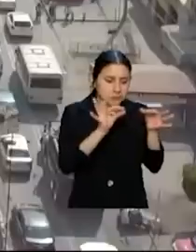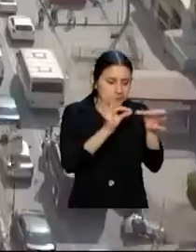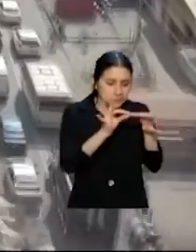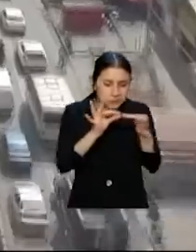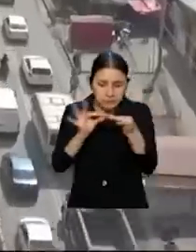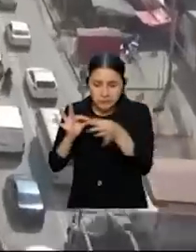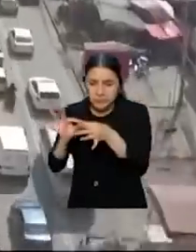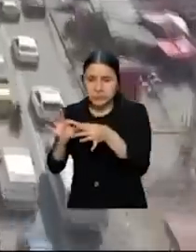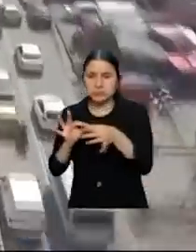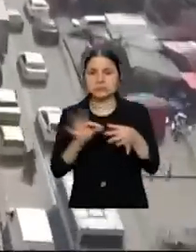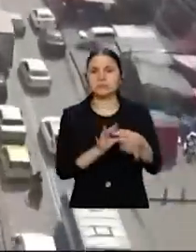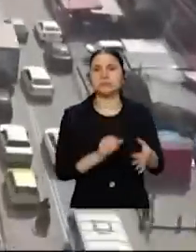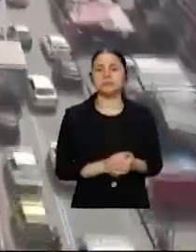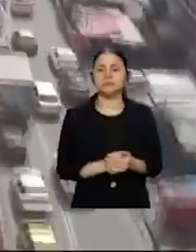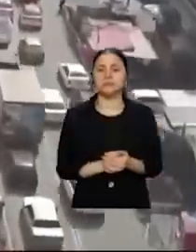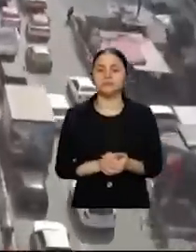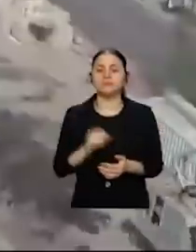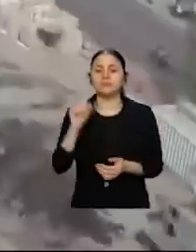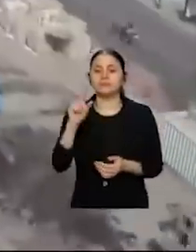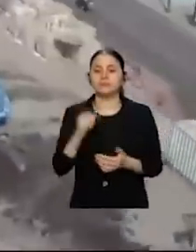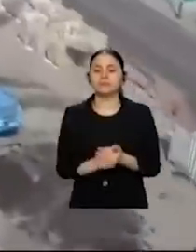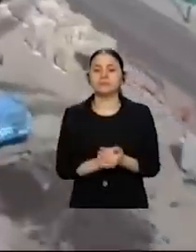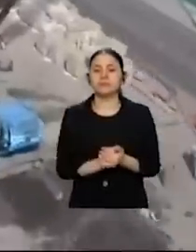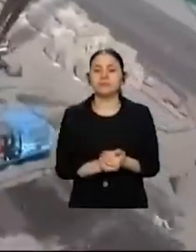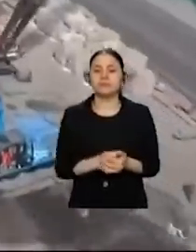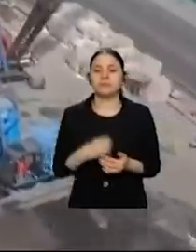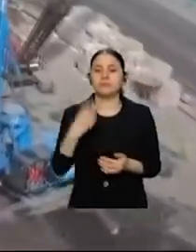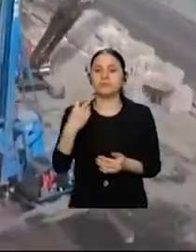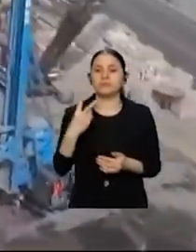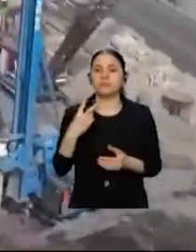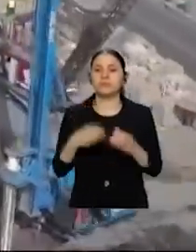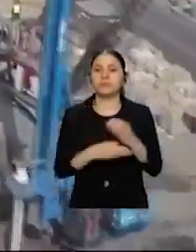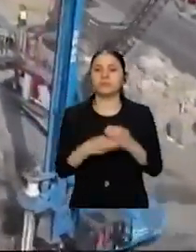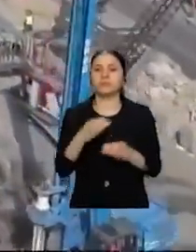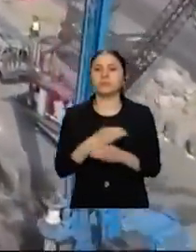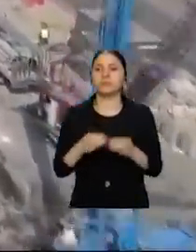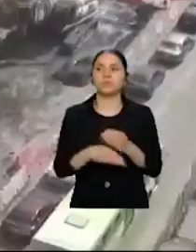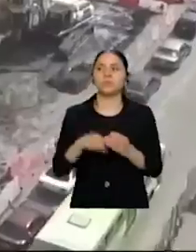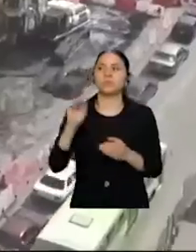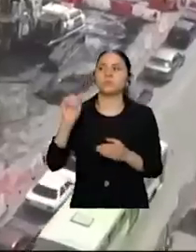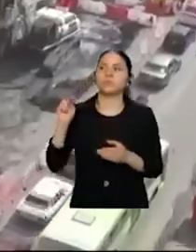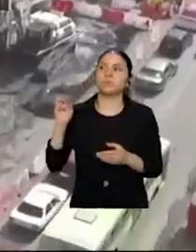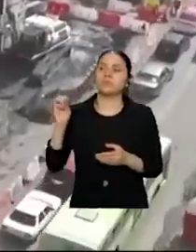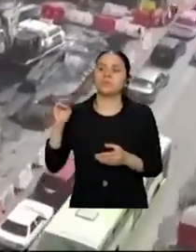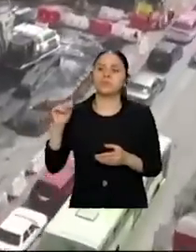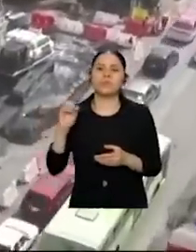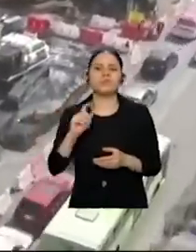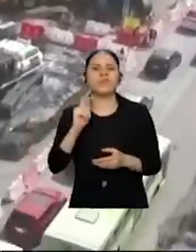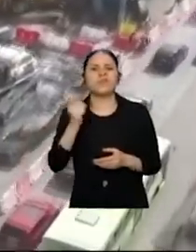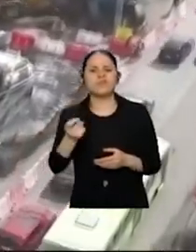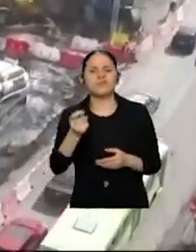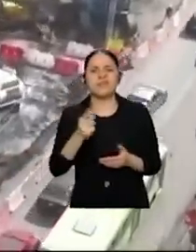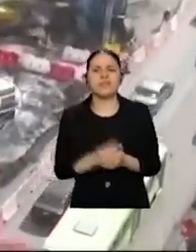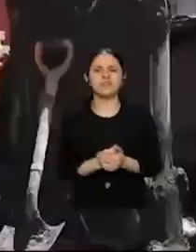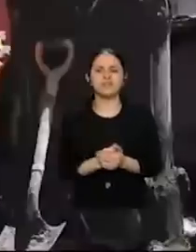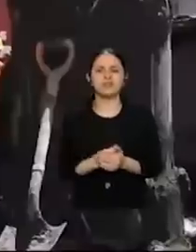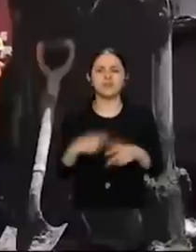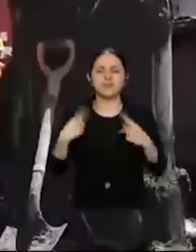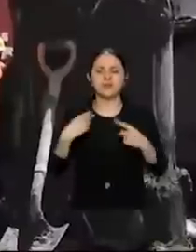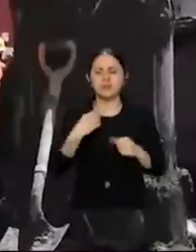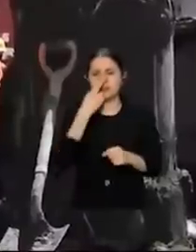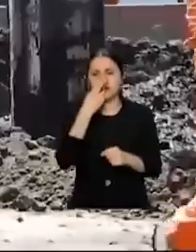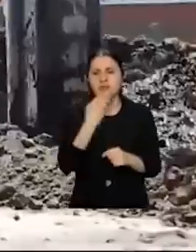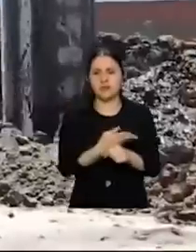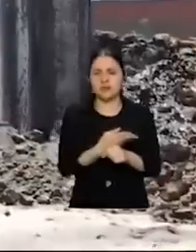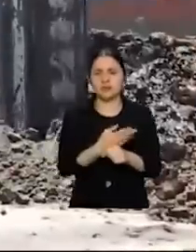Tenemos, además, por primera vez, dos binomios. ¿Qué es esto? Son equipos revisores de corresponsables nivel 2,